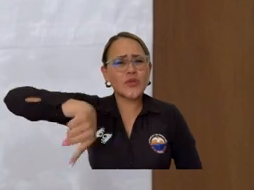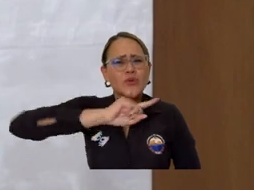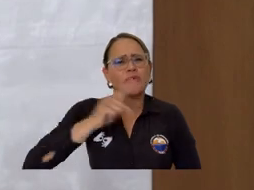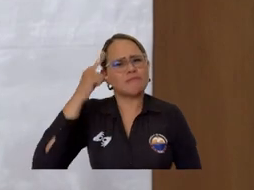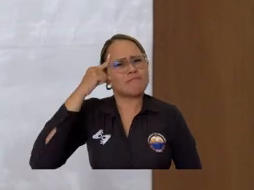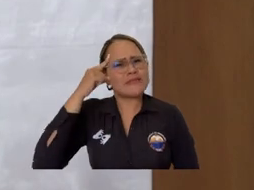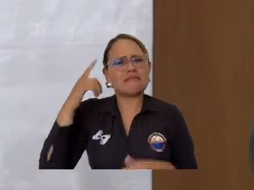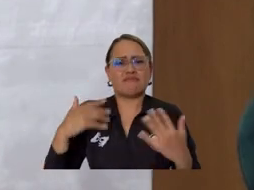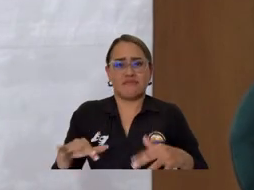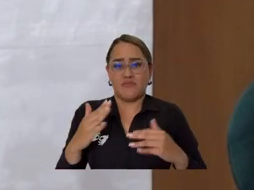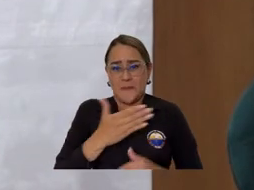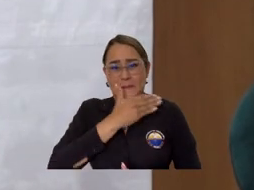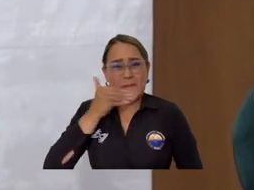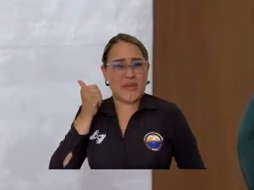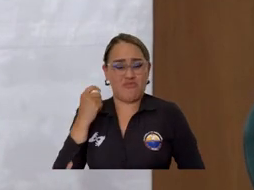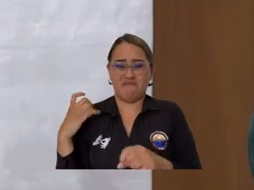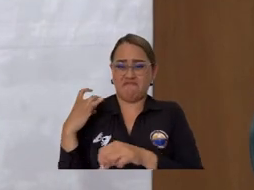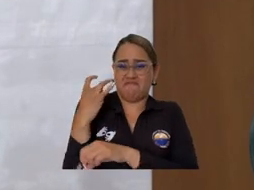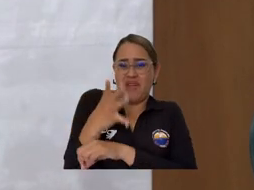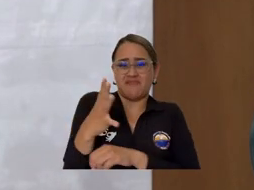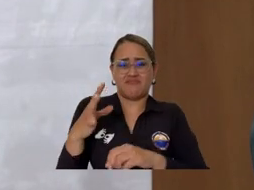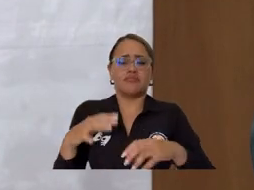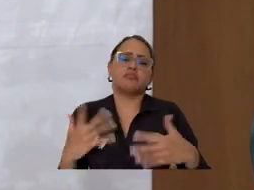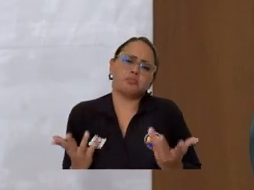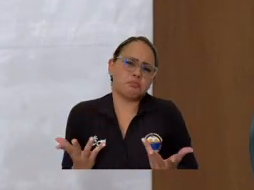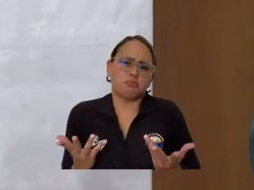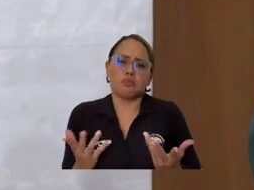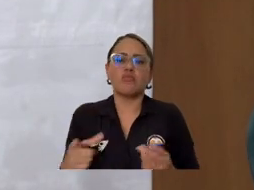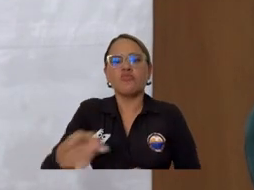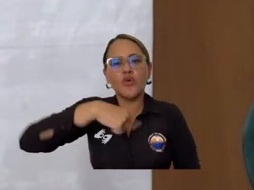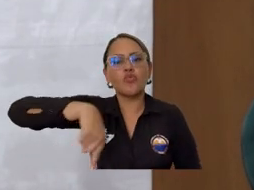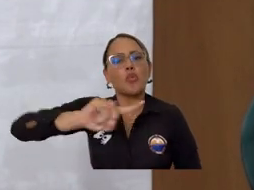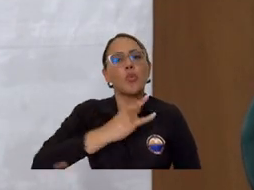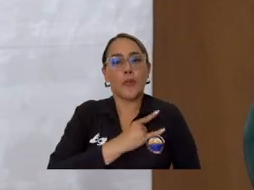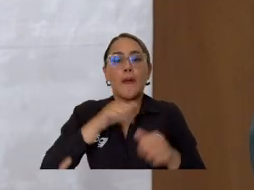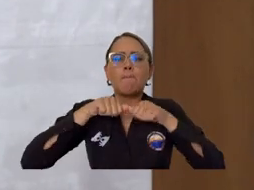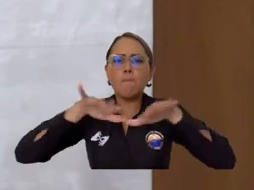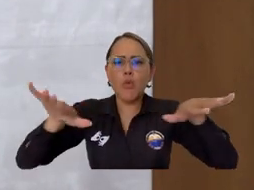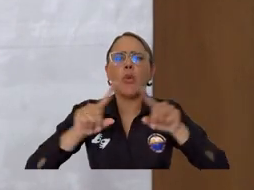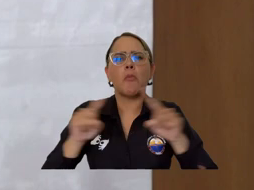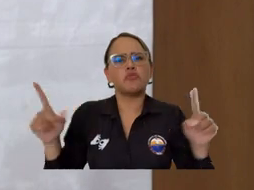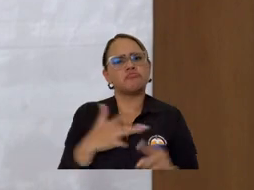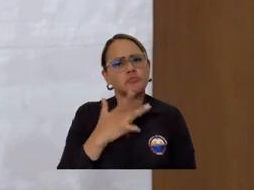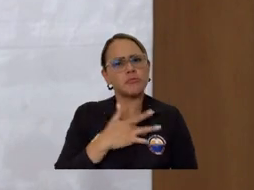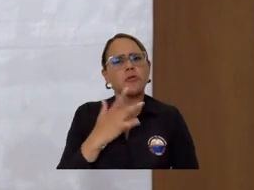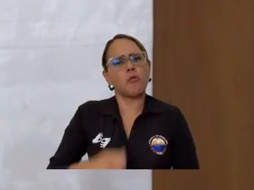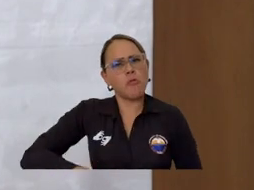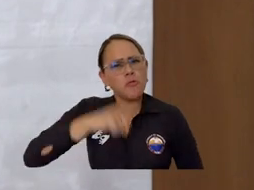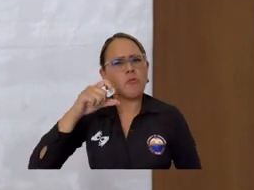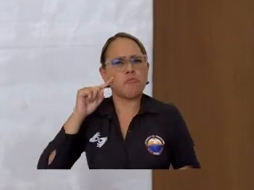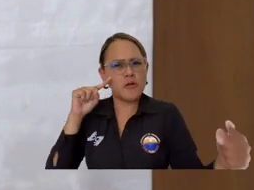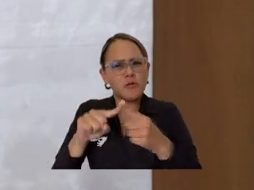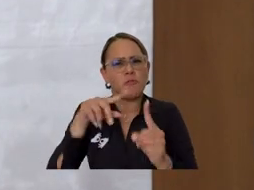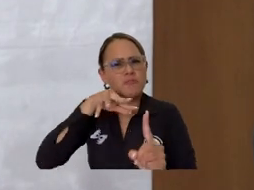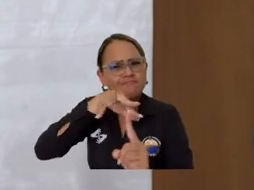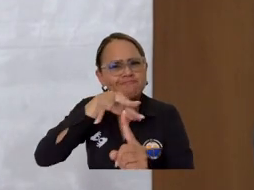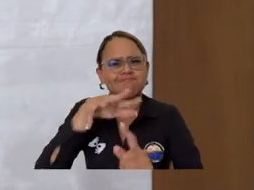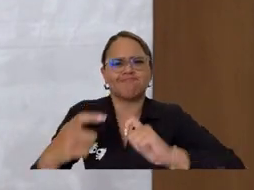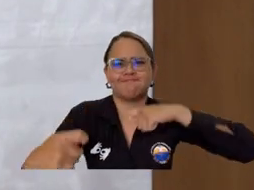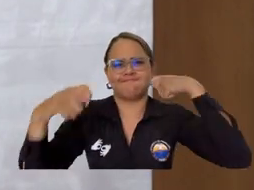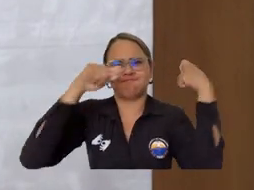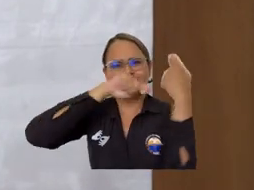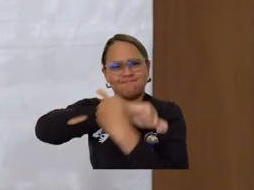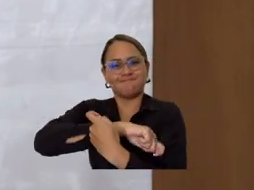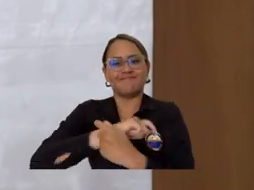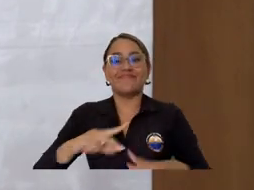Para nosotros sí es, no somos los mejores del mundo, somos una universidad pública con limitaciones, pero nos sentimos orgullosos de transformarle la vida a la